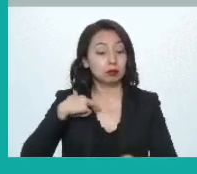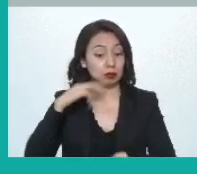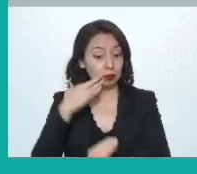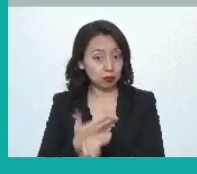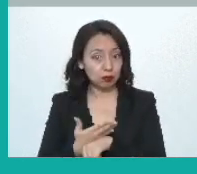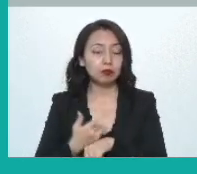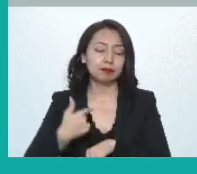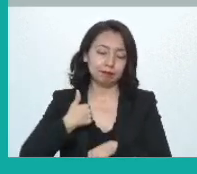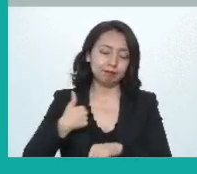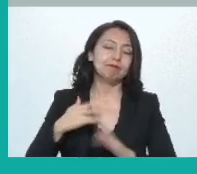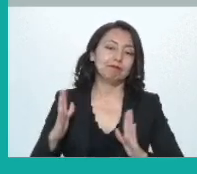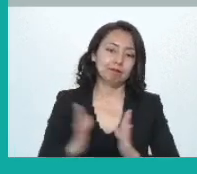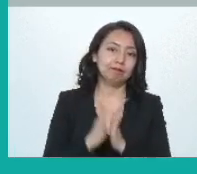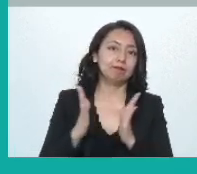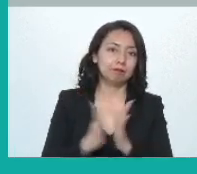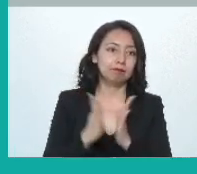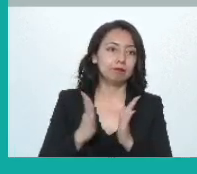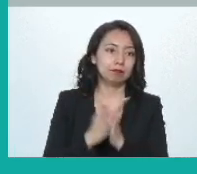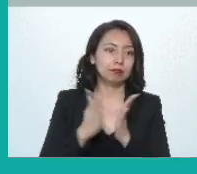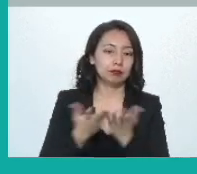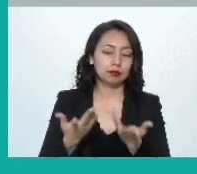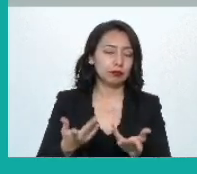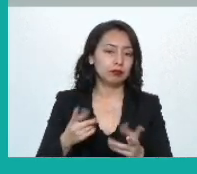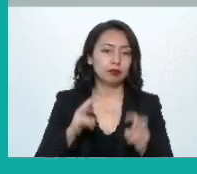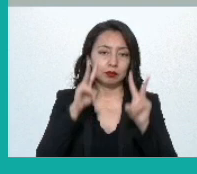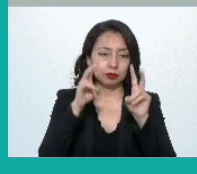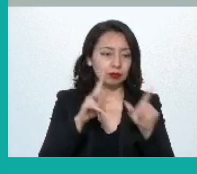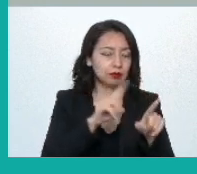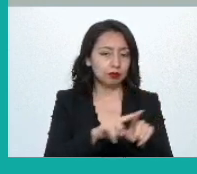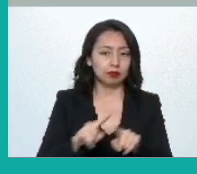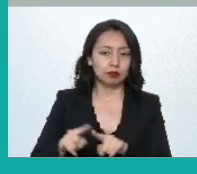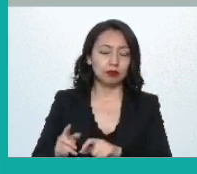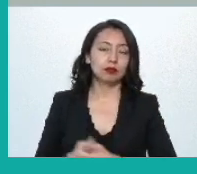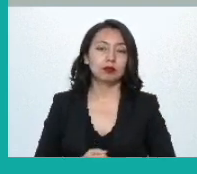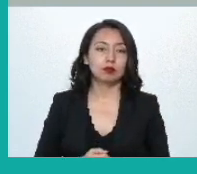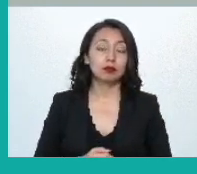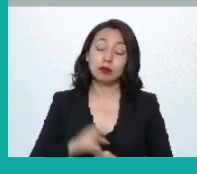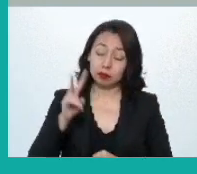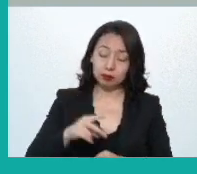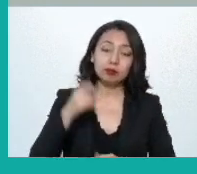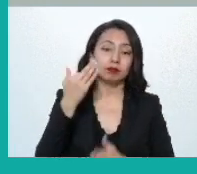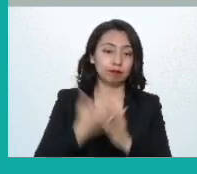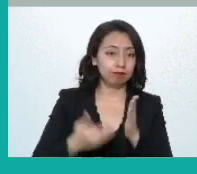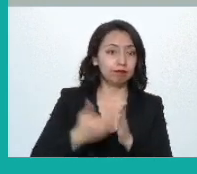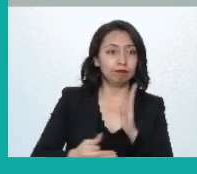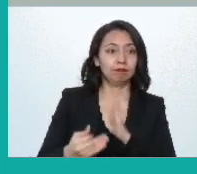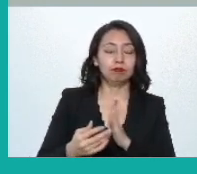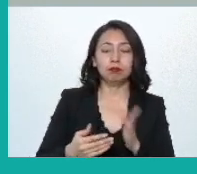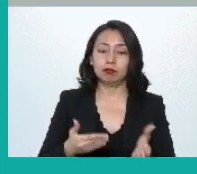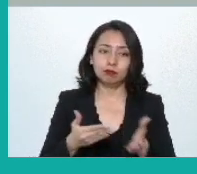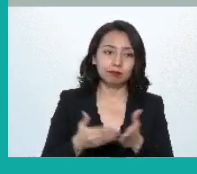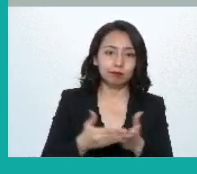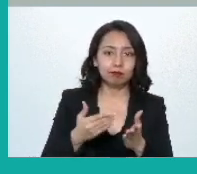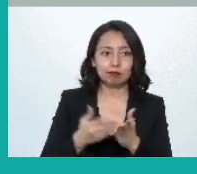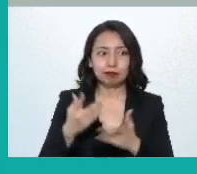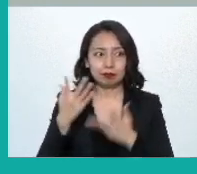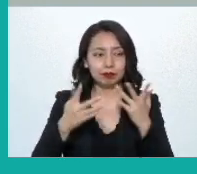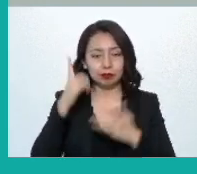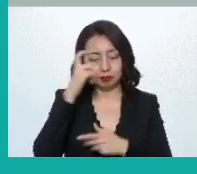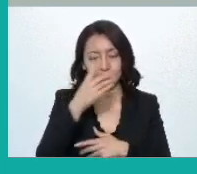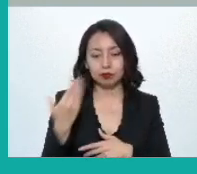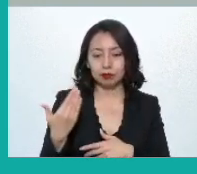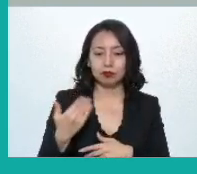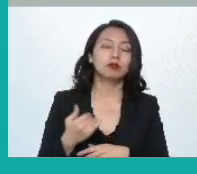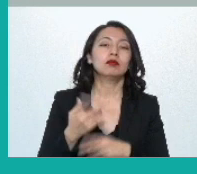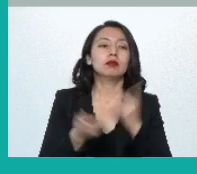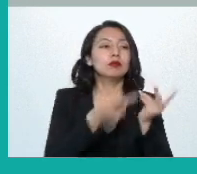de participar en los asuntos de la vida pública. Aún enfrentamos desafíos importantes, como bien lo señala la Encuesta Nacional